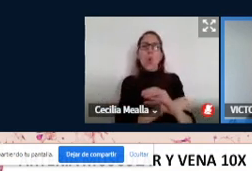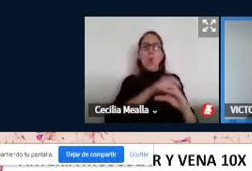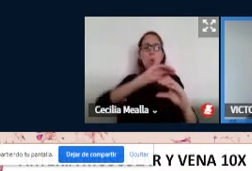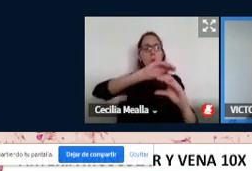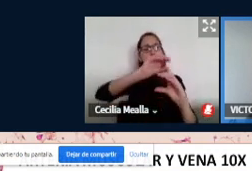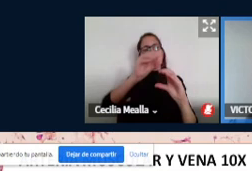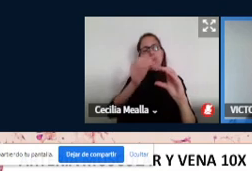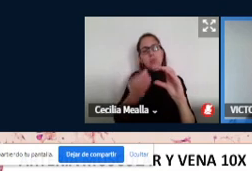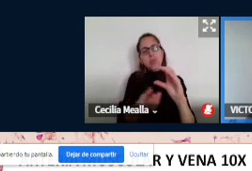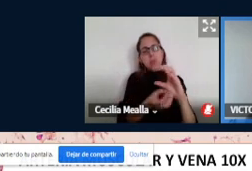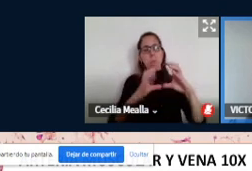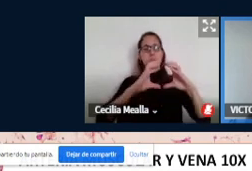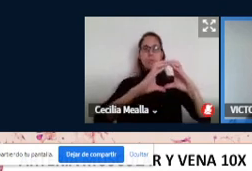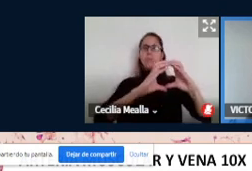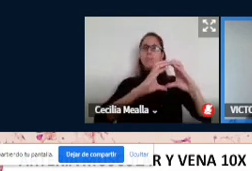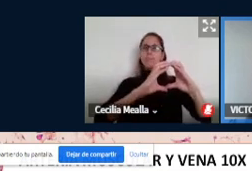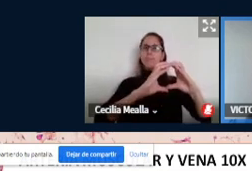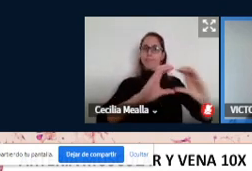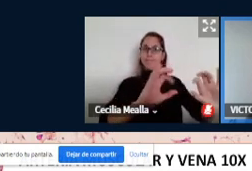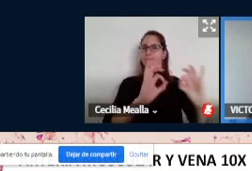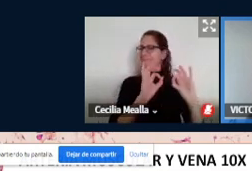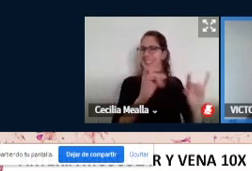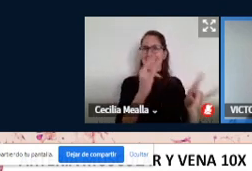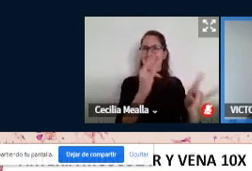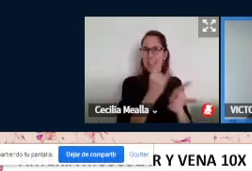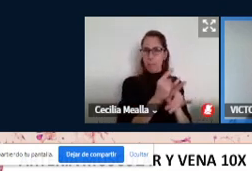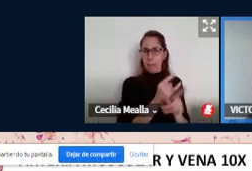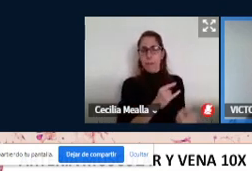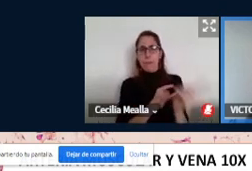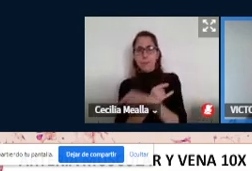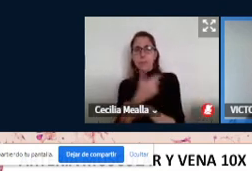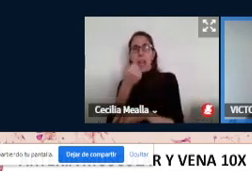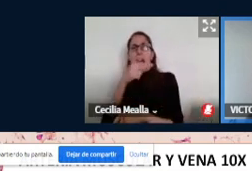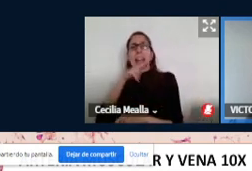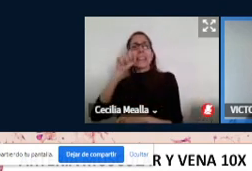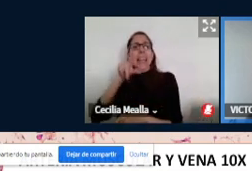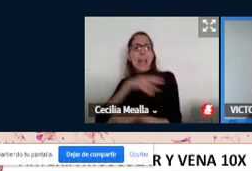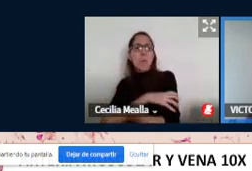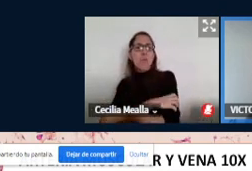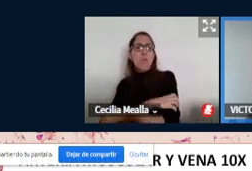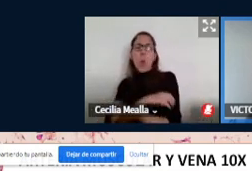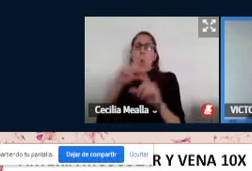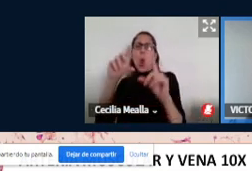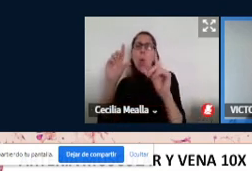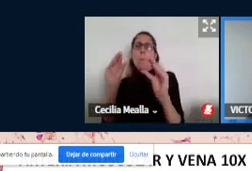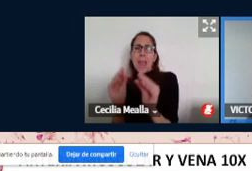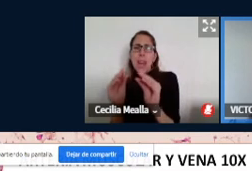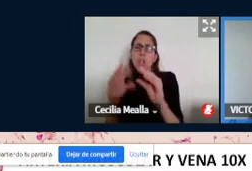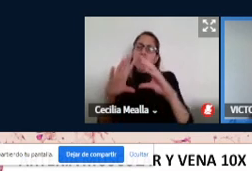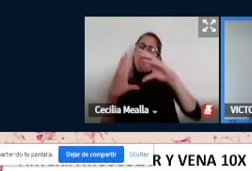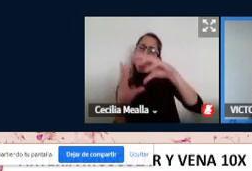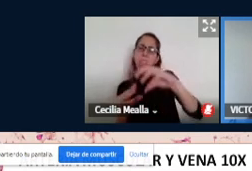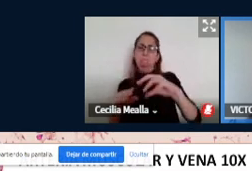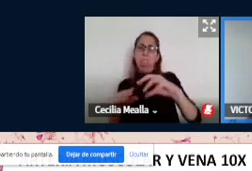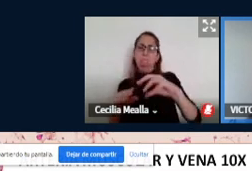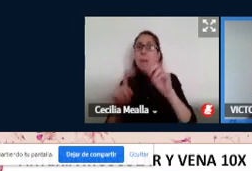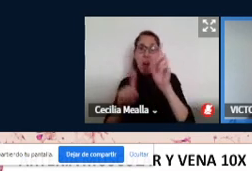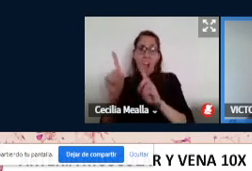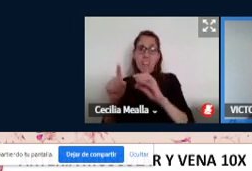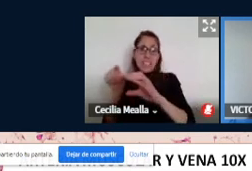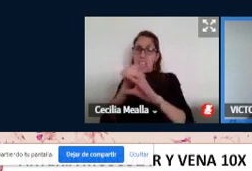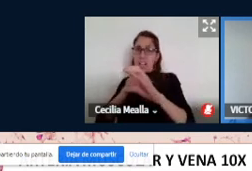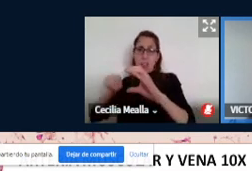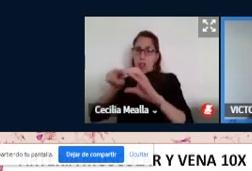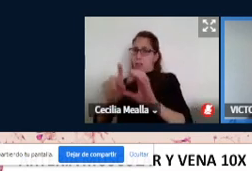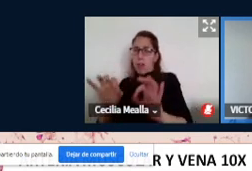procesamiento y queda bien redonda. En cambio, la vena, como no tiene tanta capa muscular, no queda tan redonda. Pero no